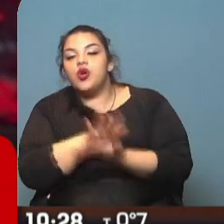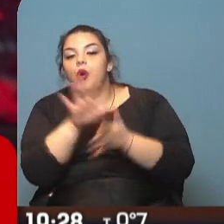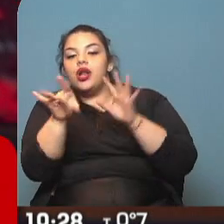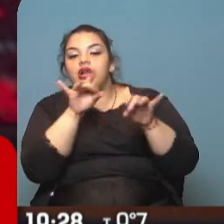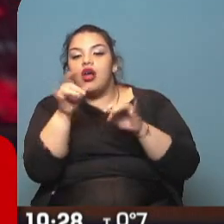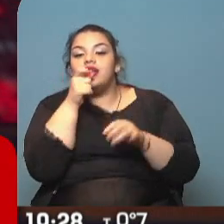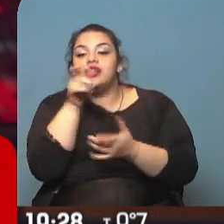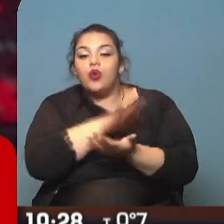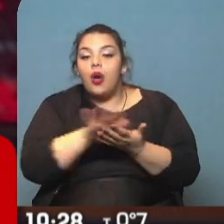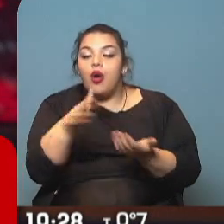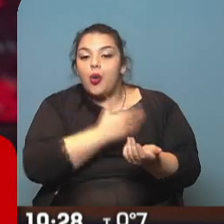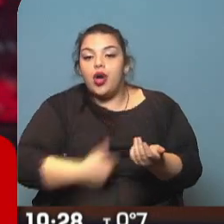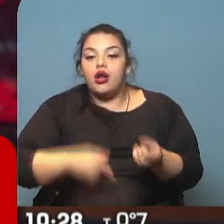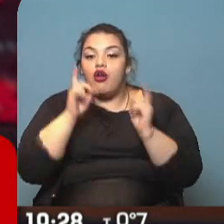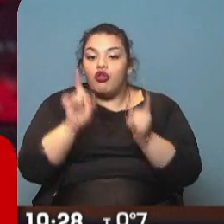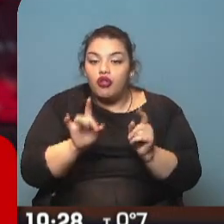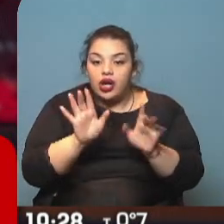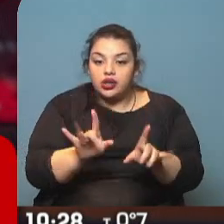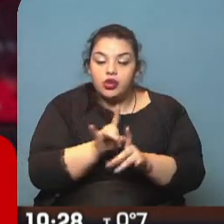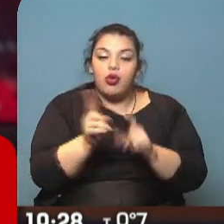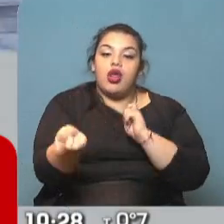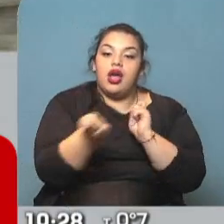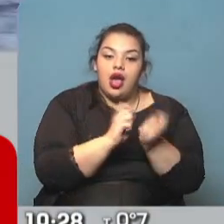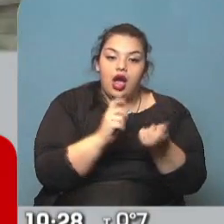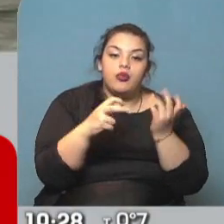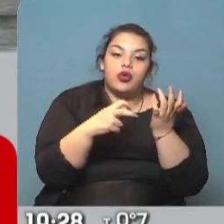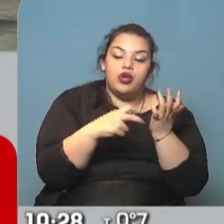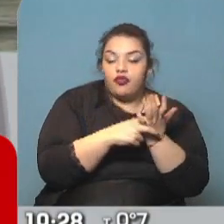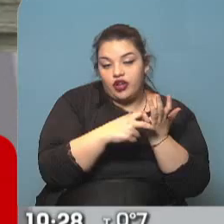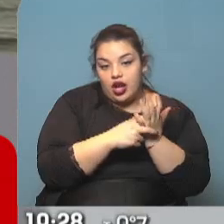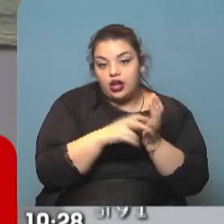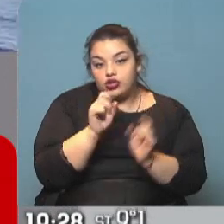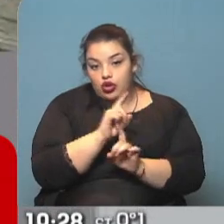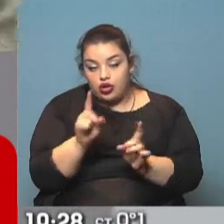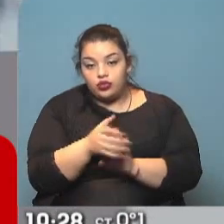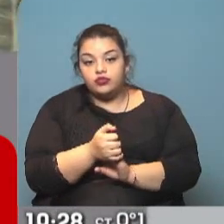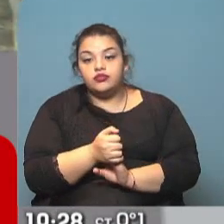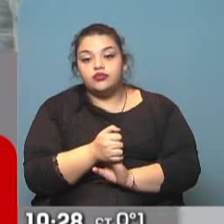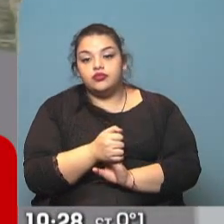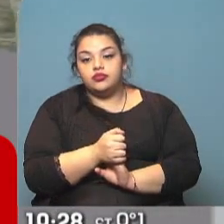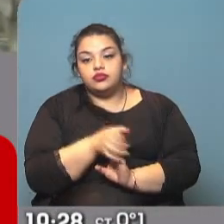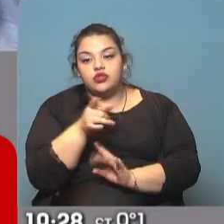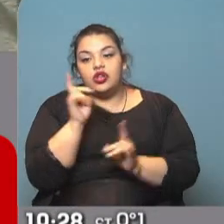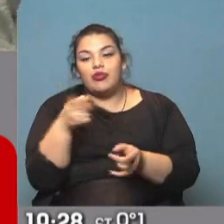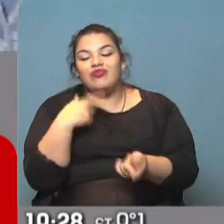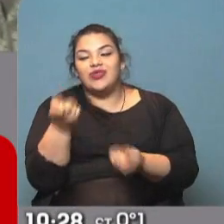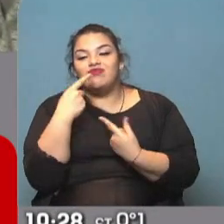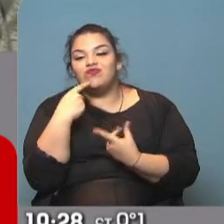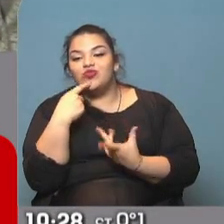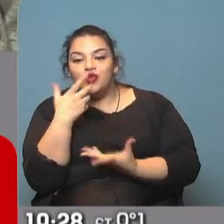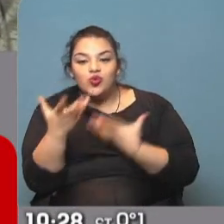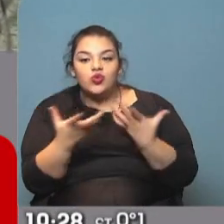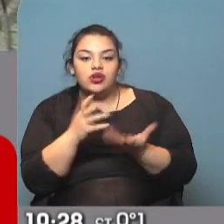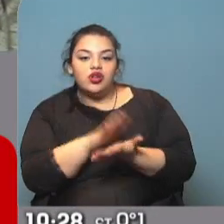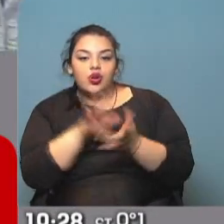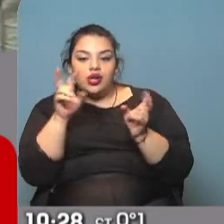nuevo gobierno va a seguir con esta política de ajuste y reformas estructurales de Michel Temer. Eso genera ruido en el mercado, más lo que fue todo este tema